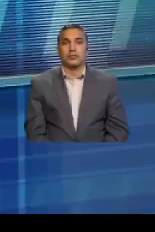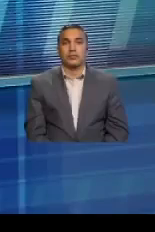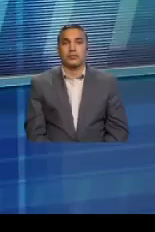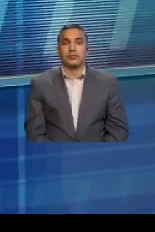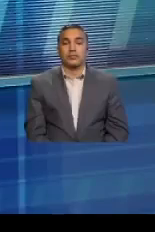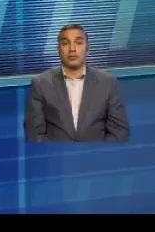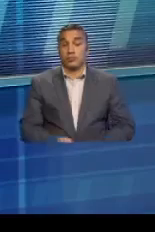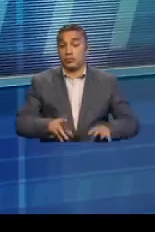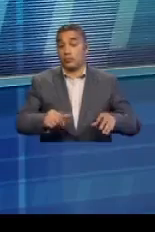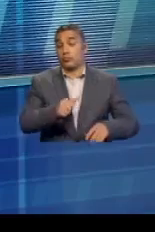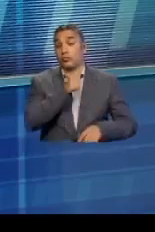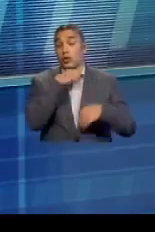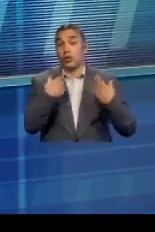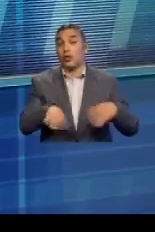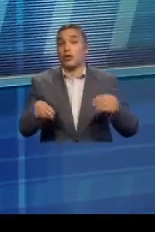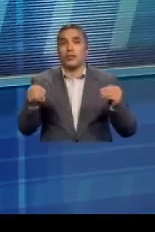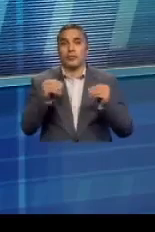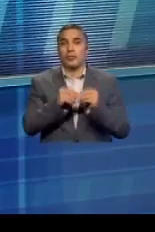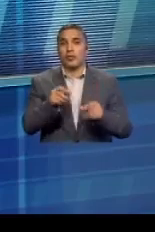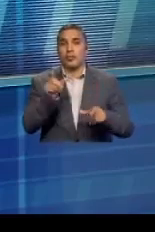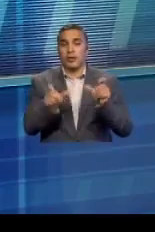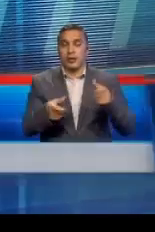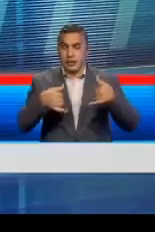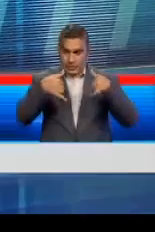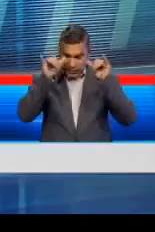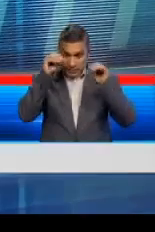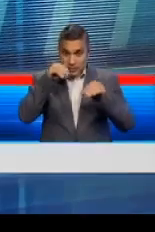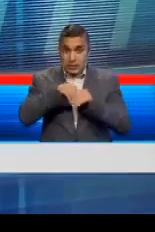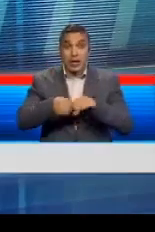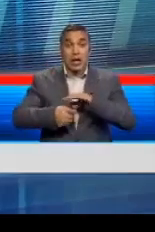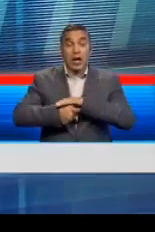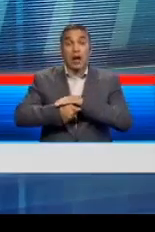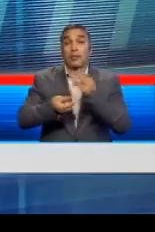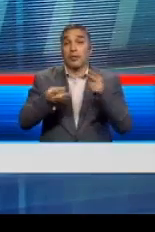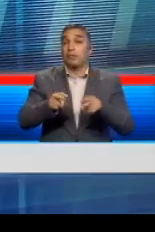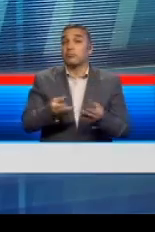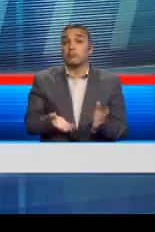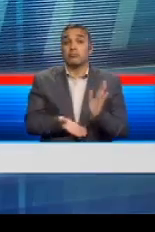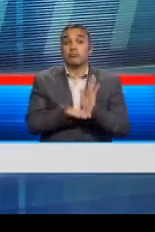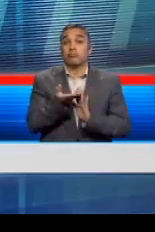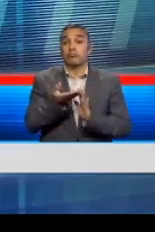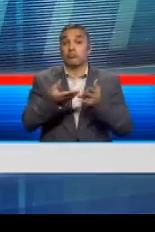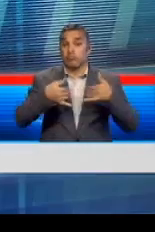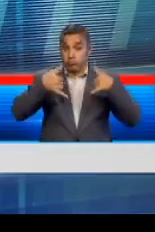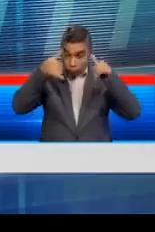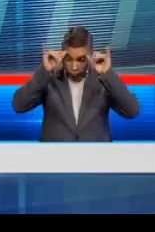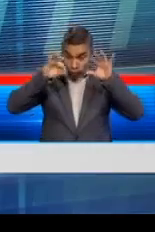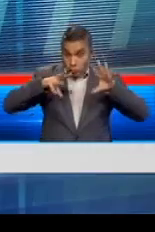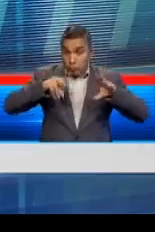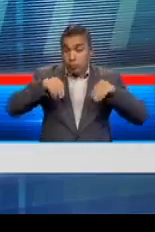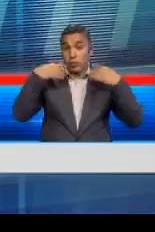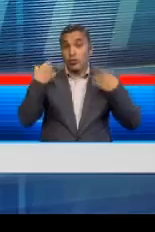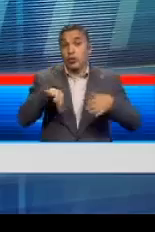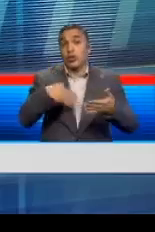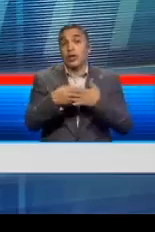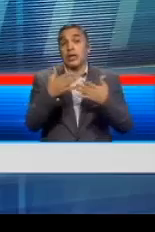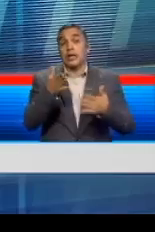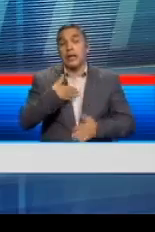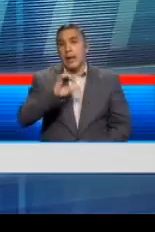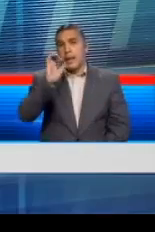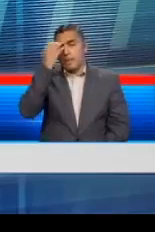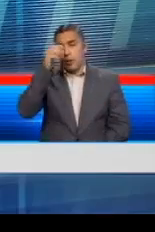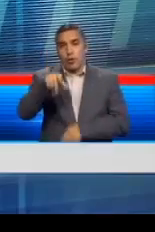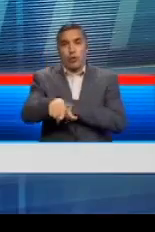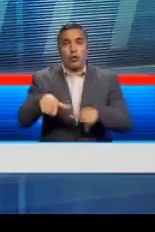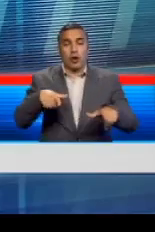Y la delincuencia arremete contra ganaderos, litoral y Galápagos. El incremento del abigeato y otros delitos mantienen alarmados al